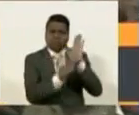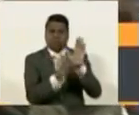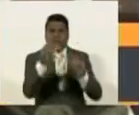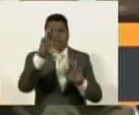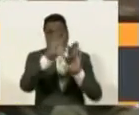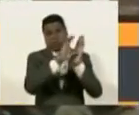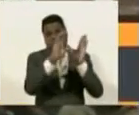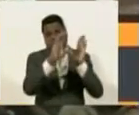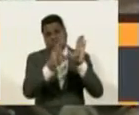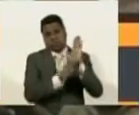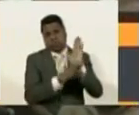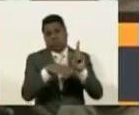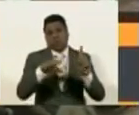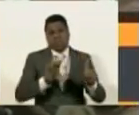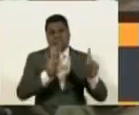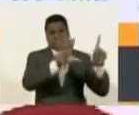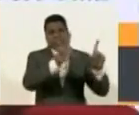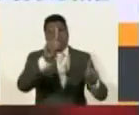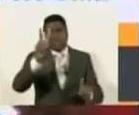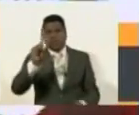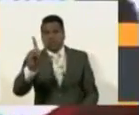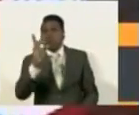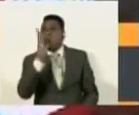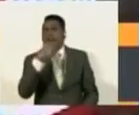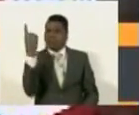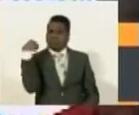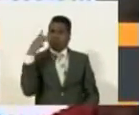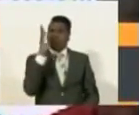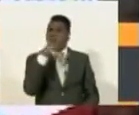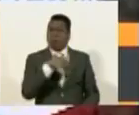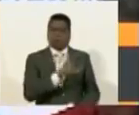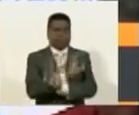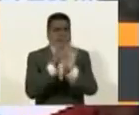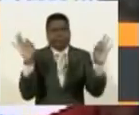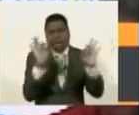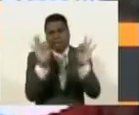del 61 no existía. No existía.